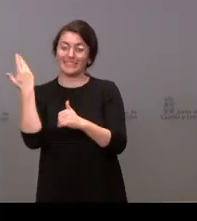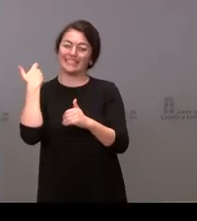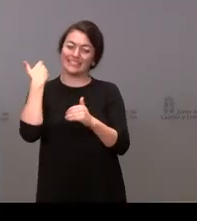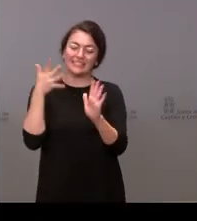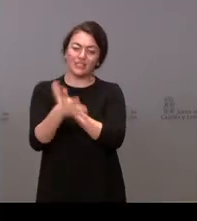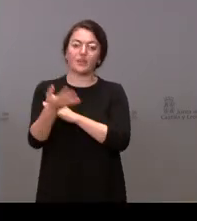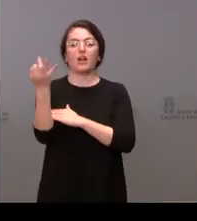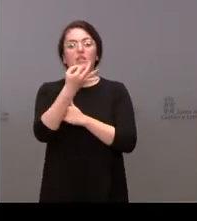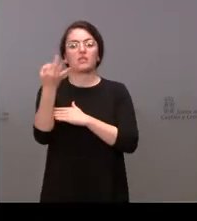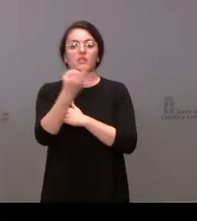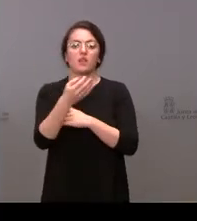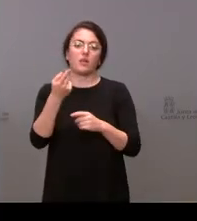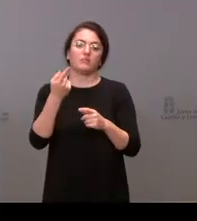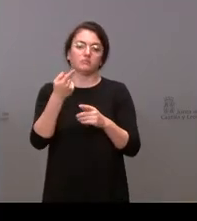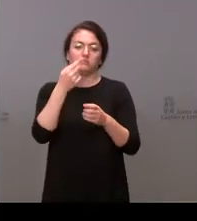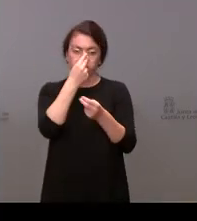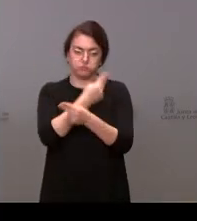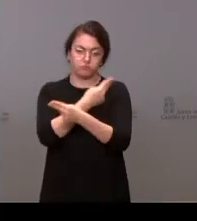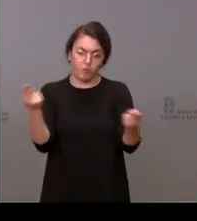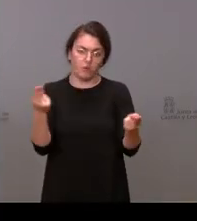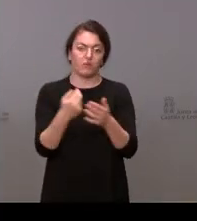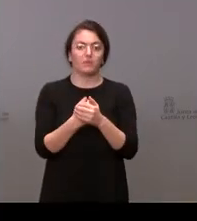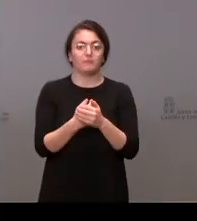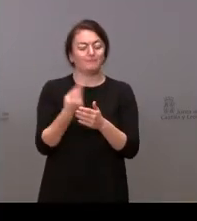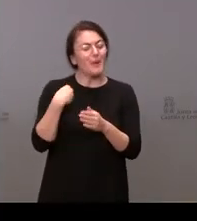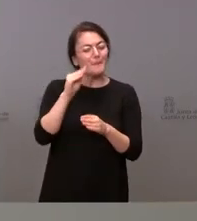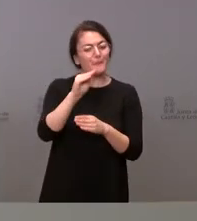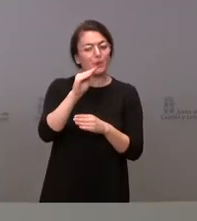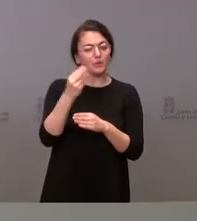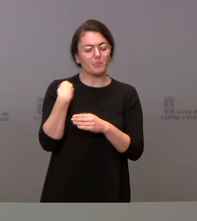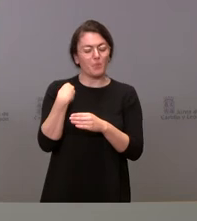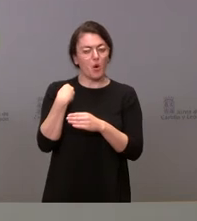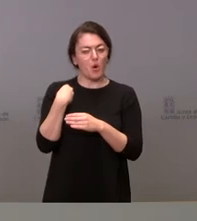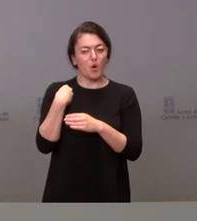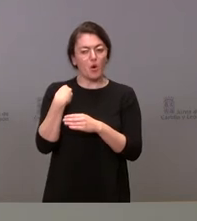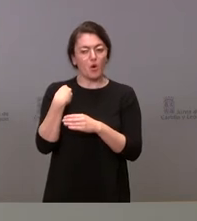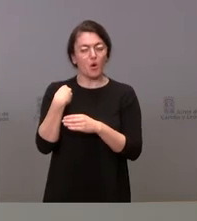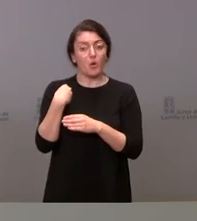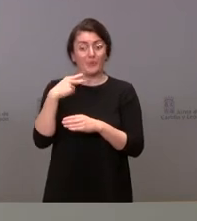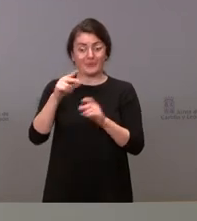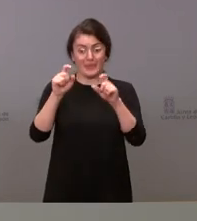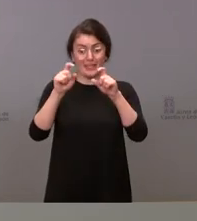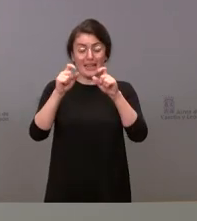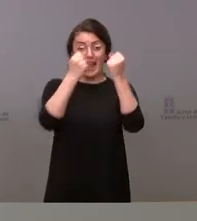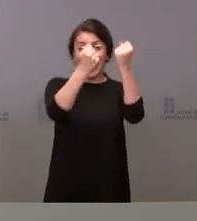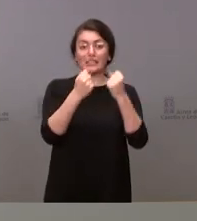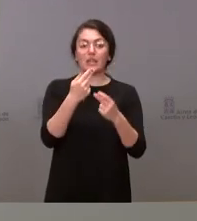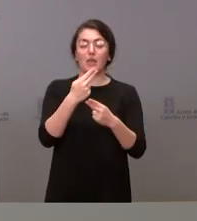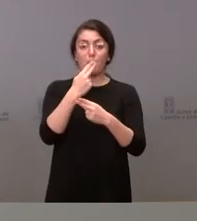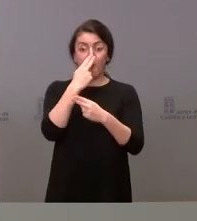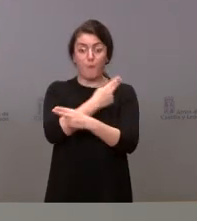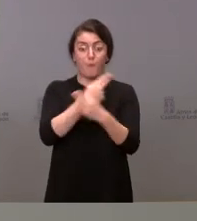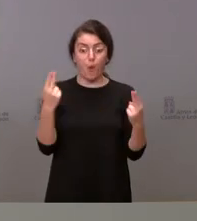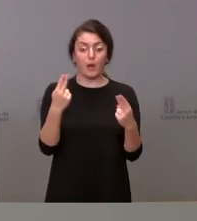importante a raíz de su pregunta y de lo que ha contestado el vicepresidente es que las entidades públicas obviamente están obligadas porque son